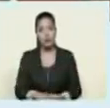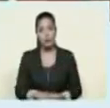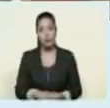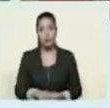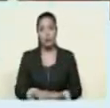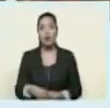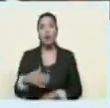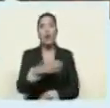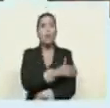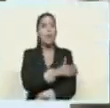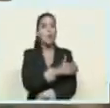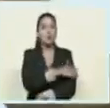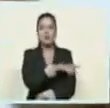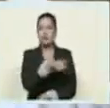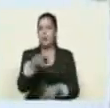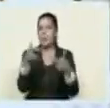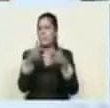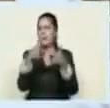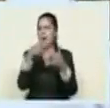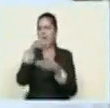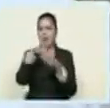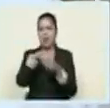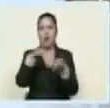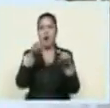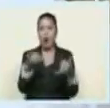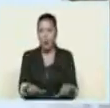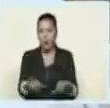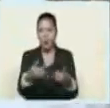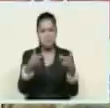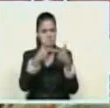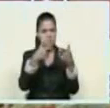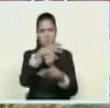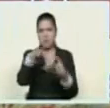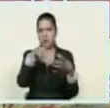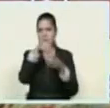la oposición anda en una pelea interna ahora